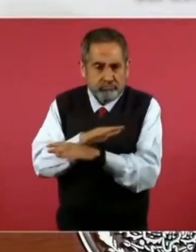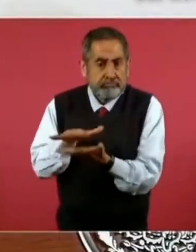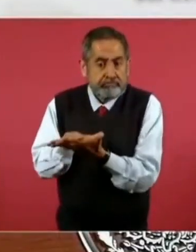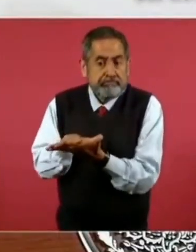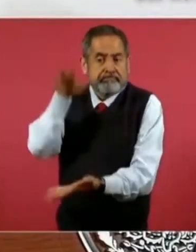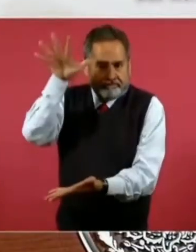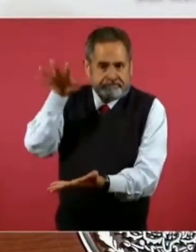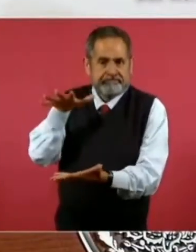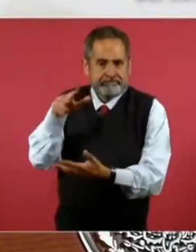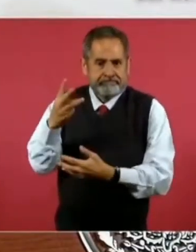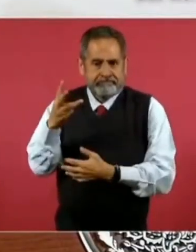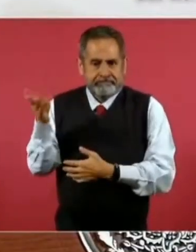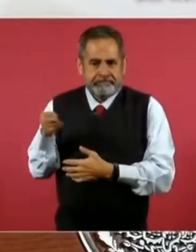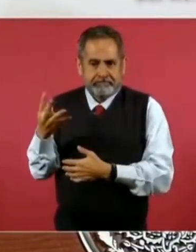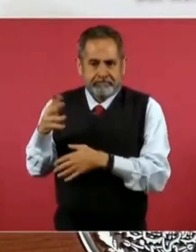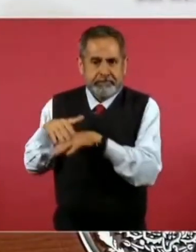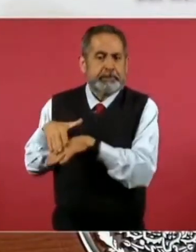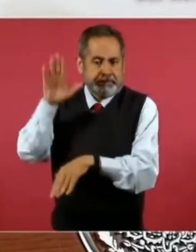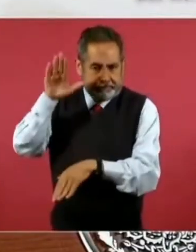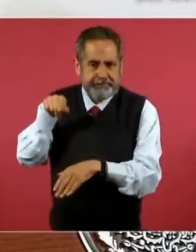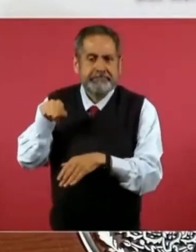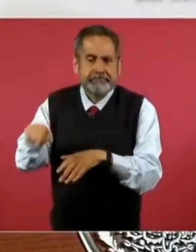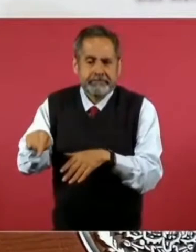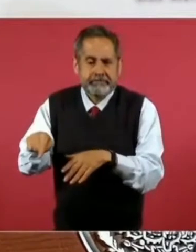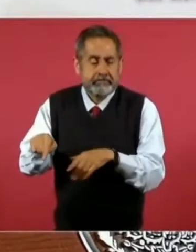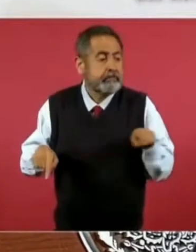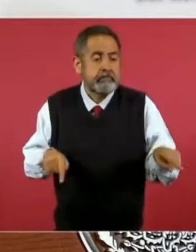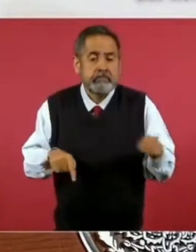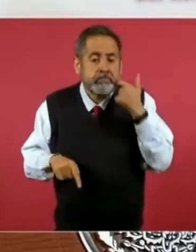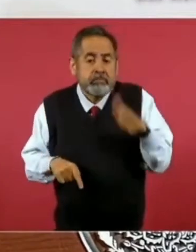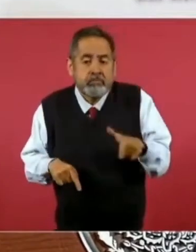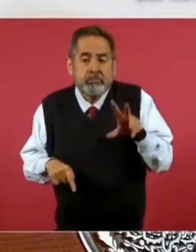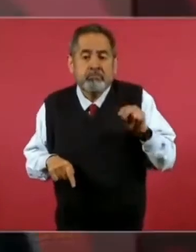calificada en el Congreso? No quieren